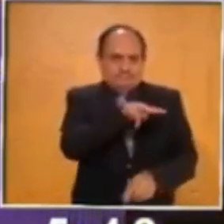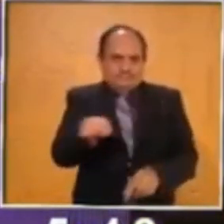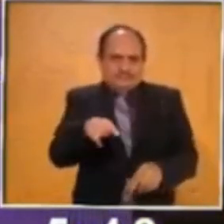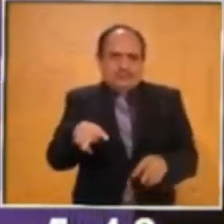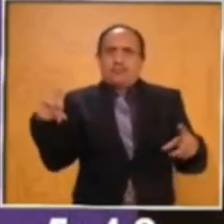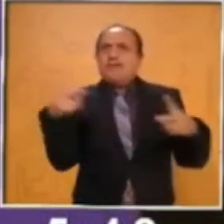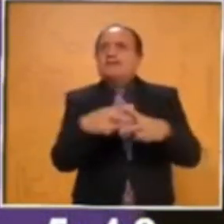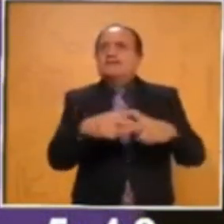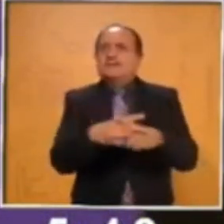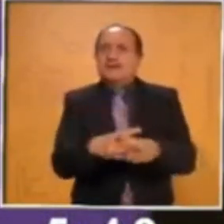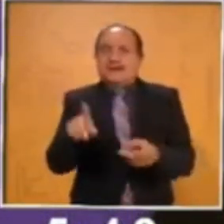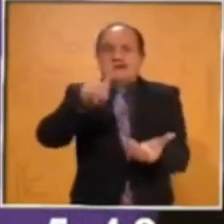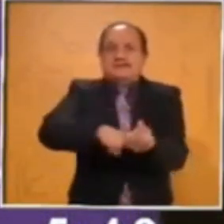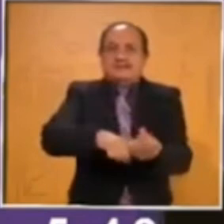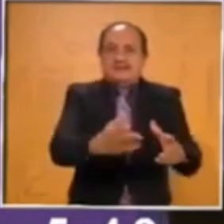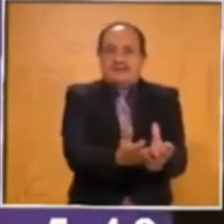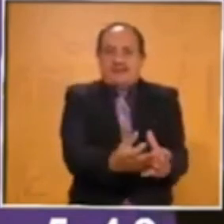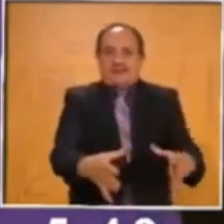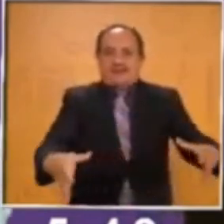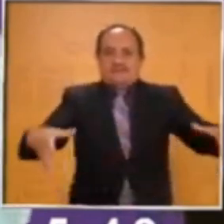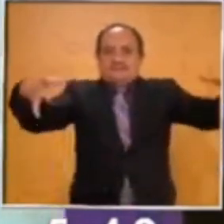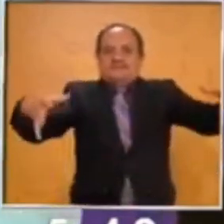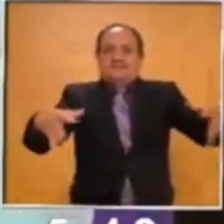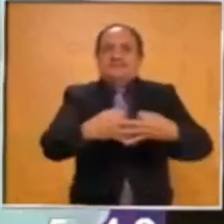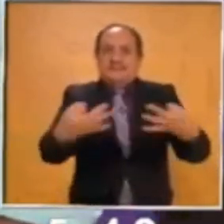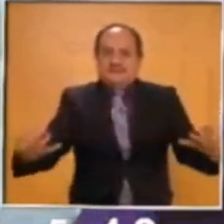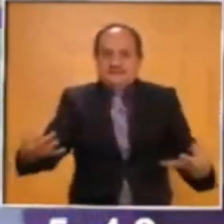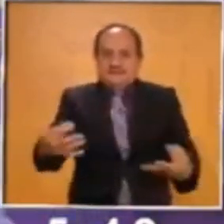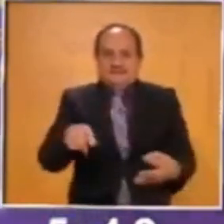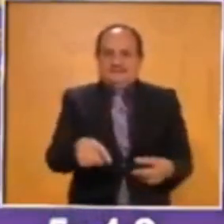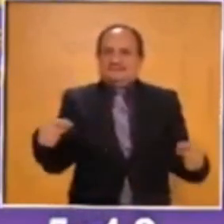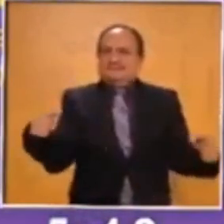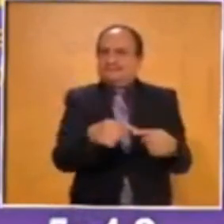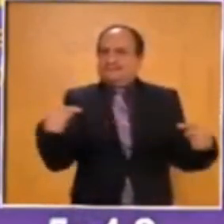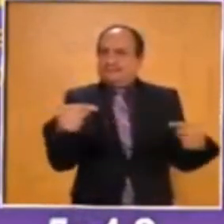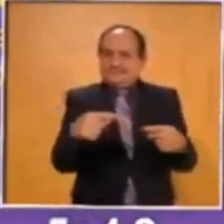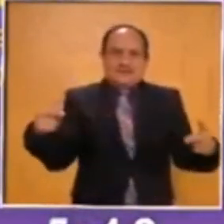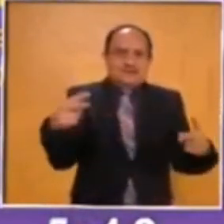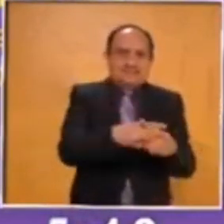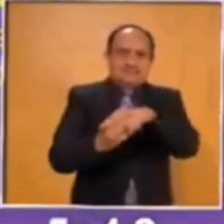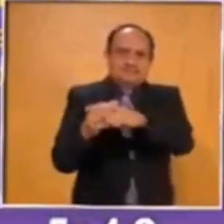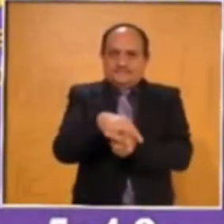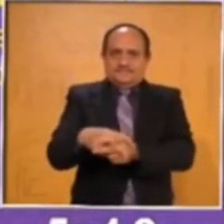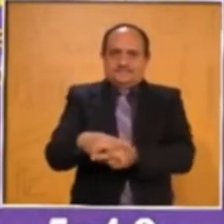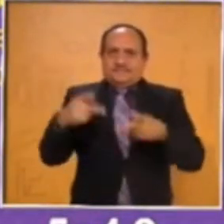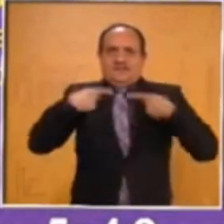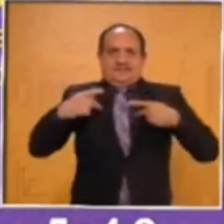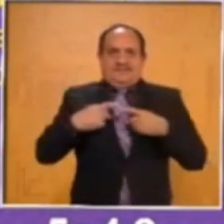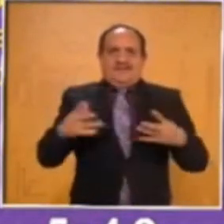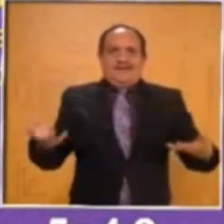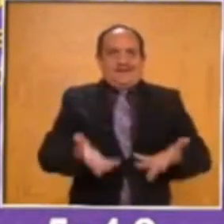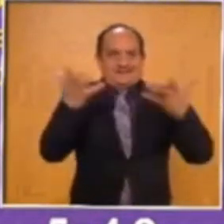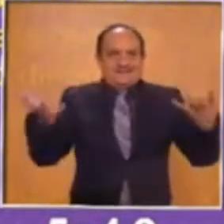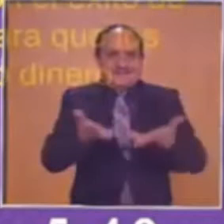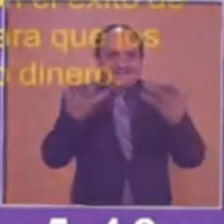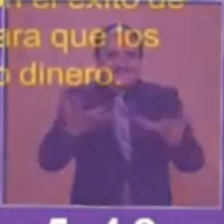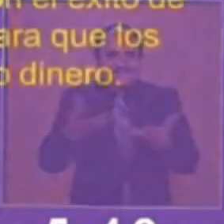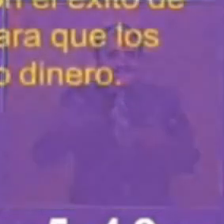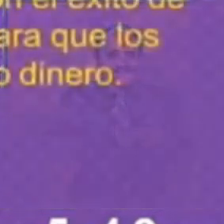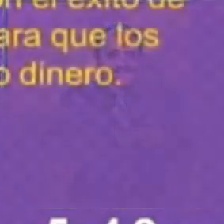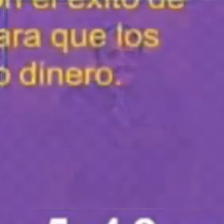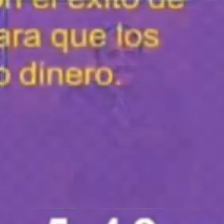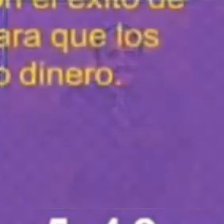Arena dentro de un terrario o del terrario que él había comprado. Dice que los invitados animados comienzan a llevarle otros